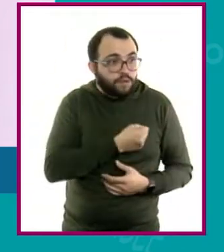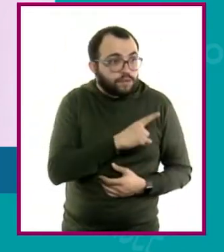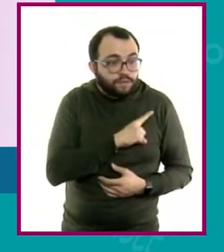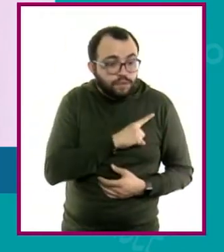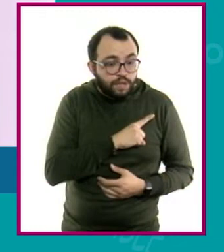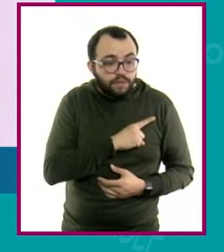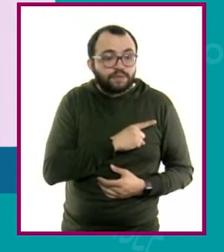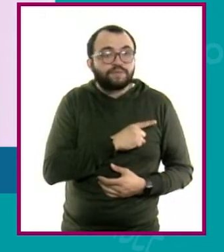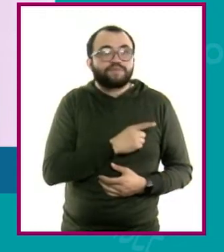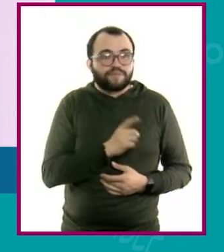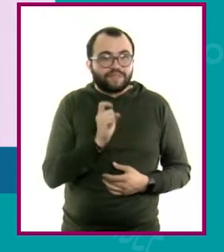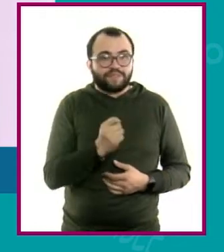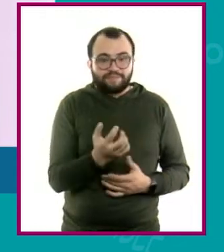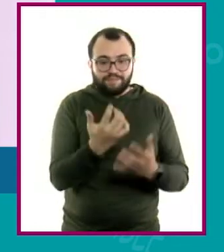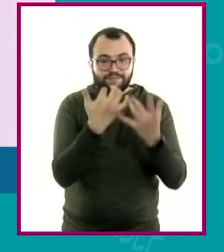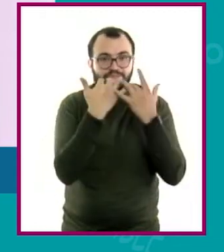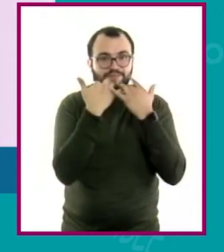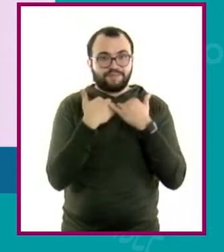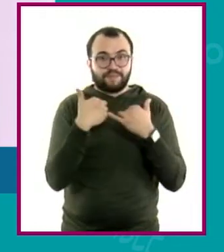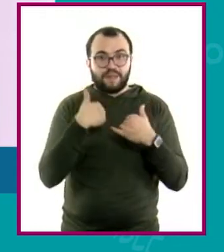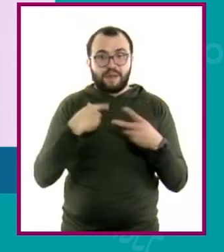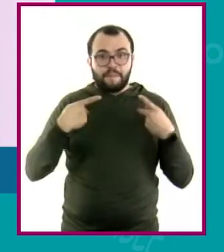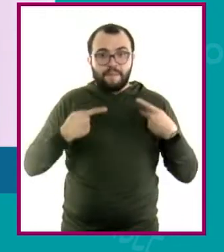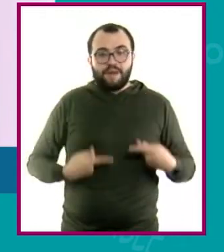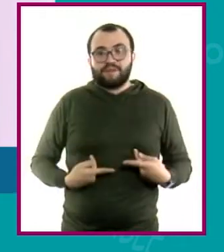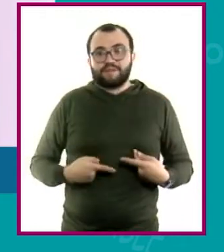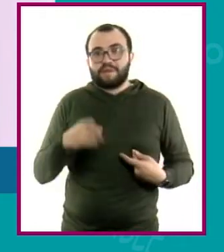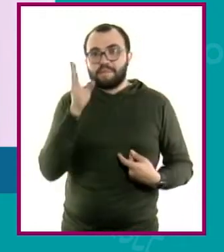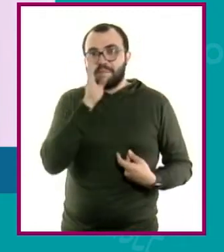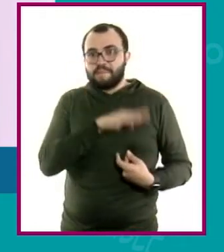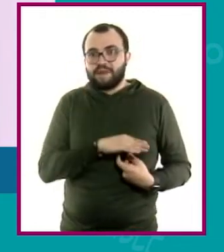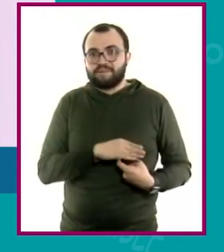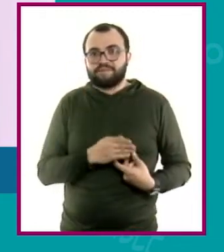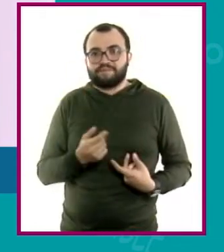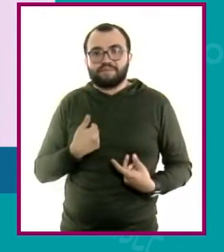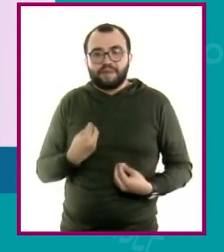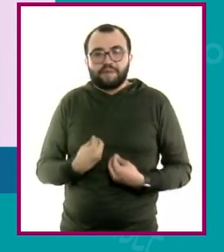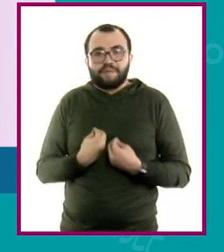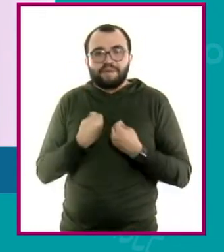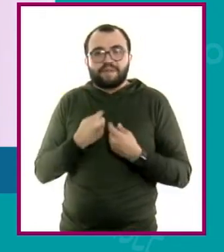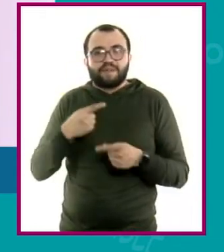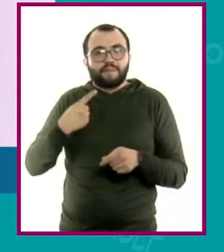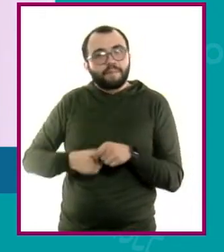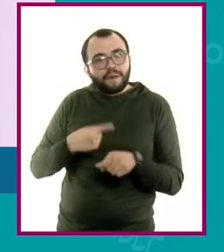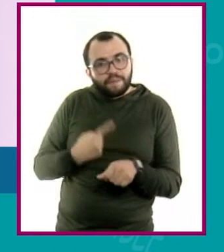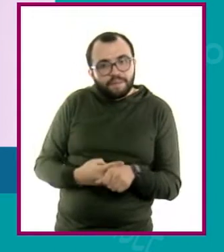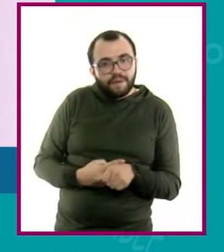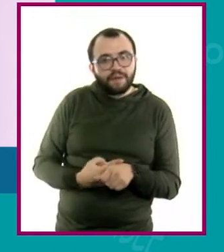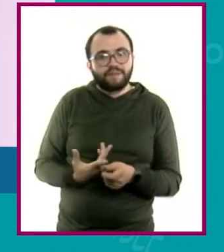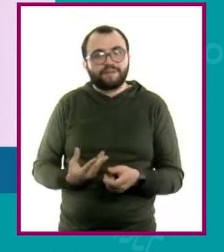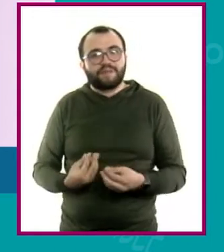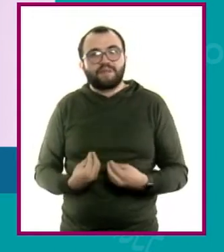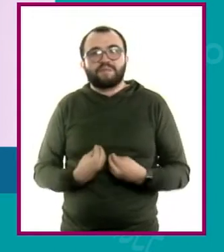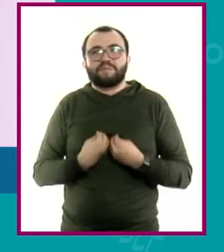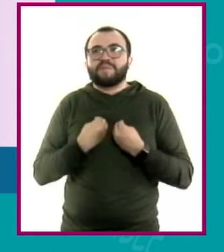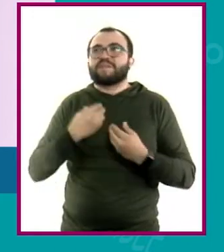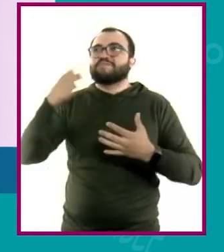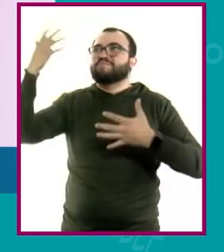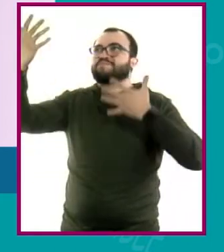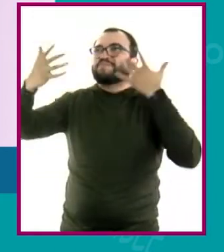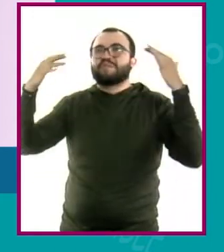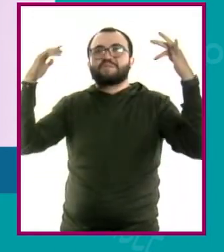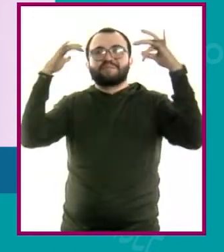repercute en el bienestar de las personas, ya sea en su calidad de vida, en vivir en un medio ambiente que